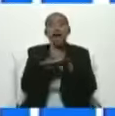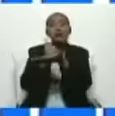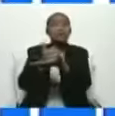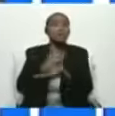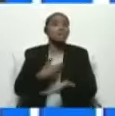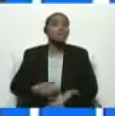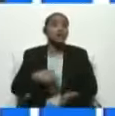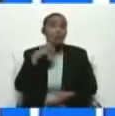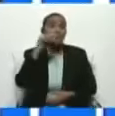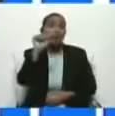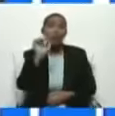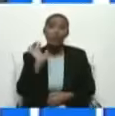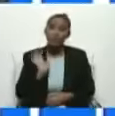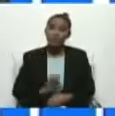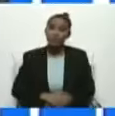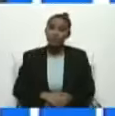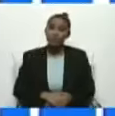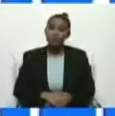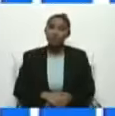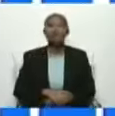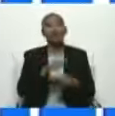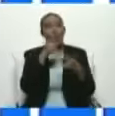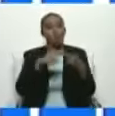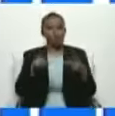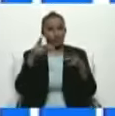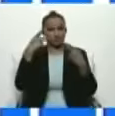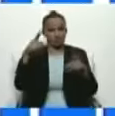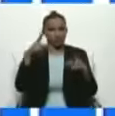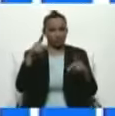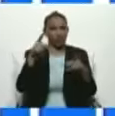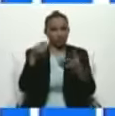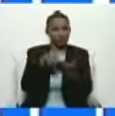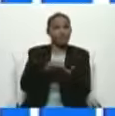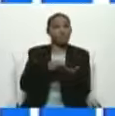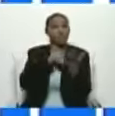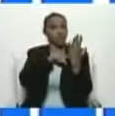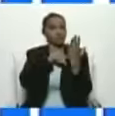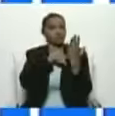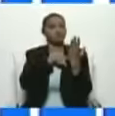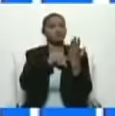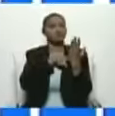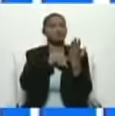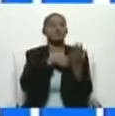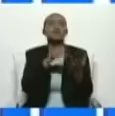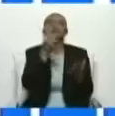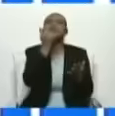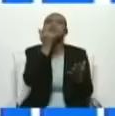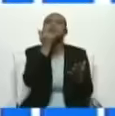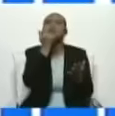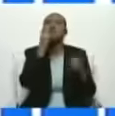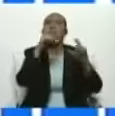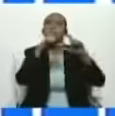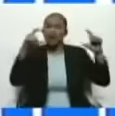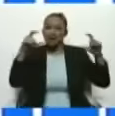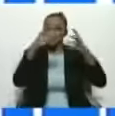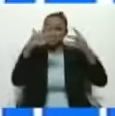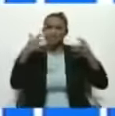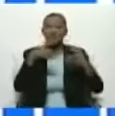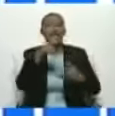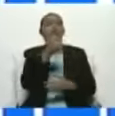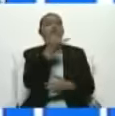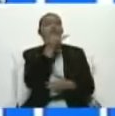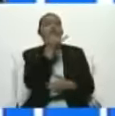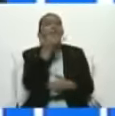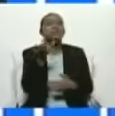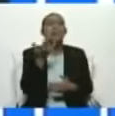Hay otra cosa que me salió en TikTok también. Se llama así. ¿Qué pasaría si usted sale con un